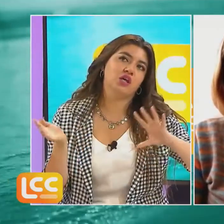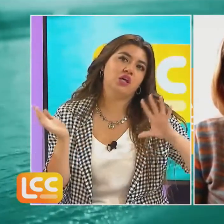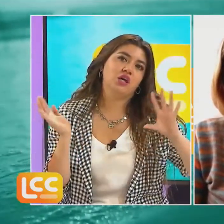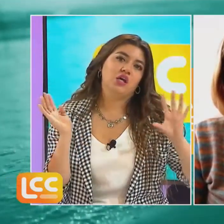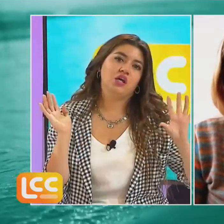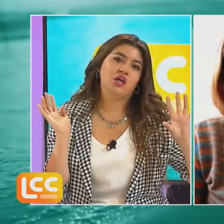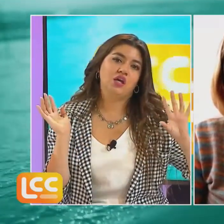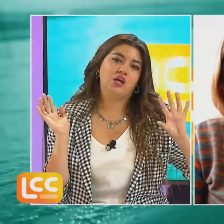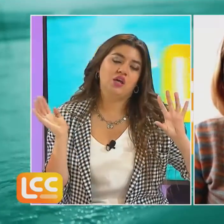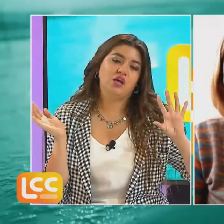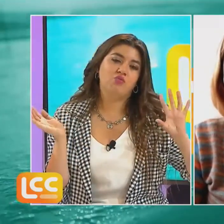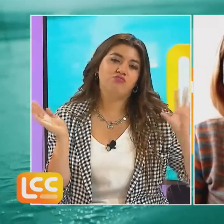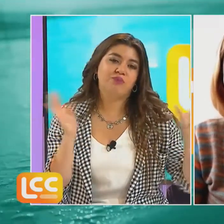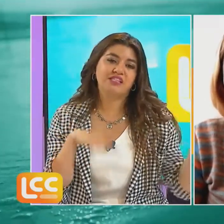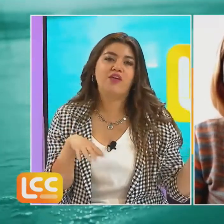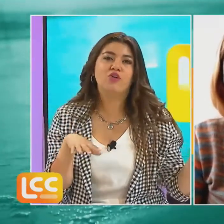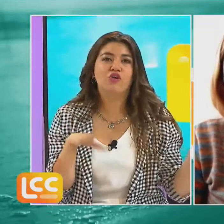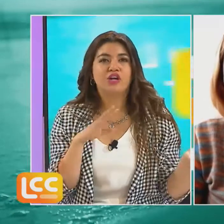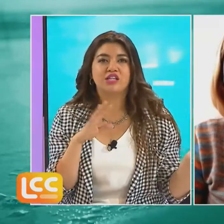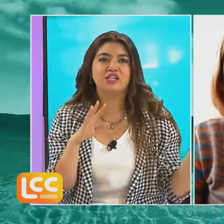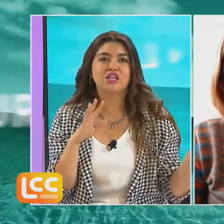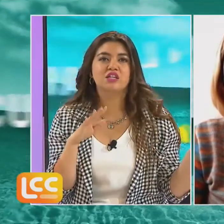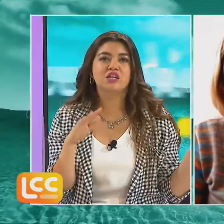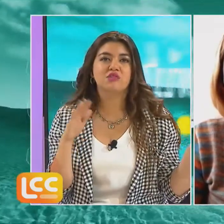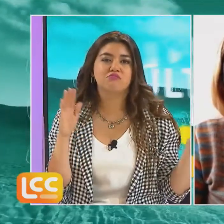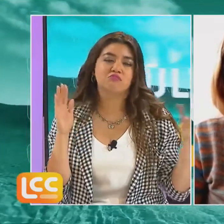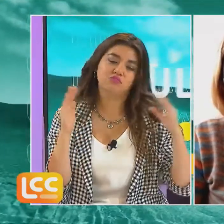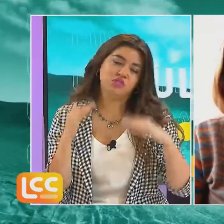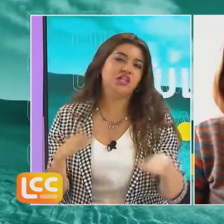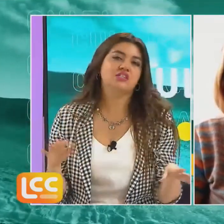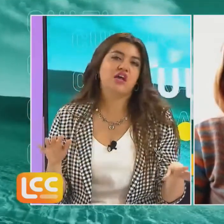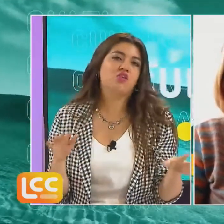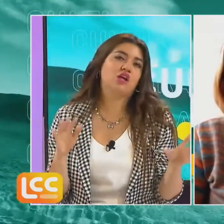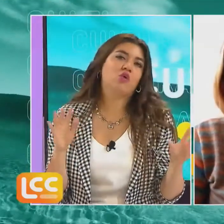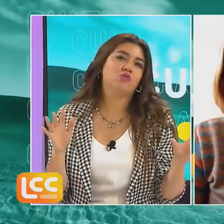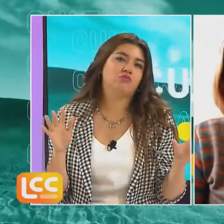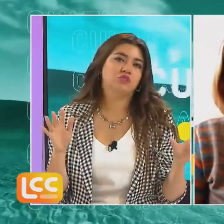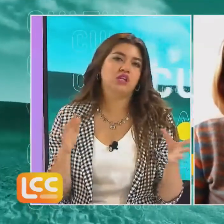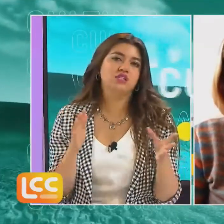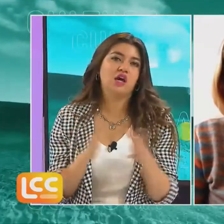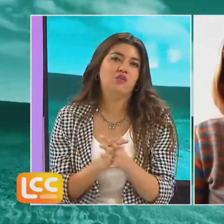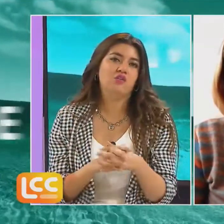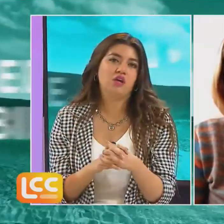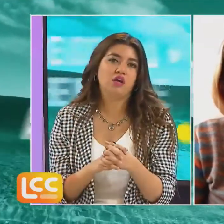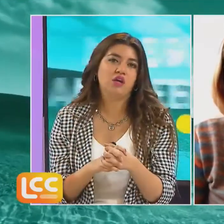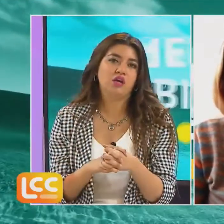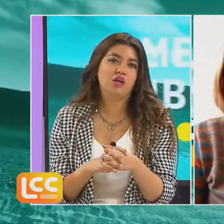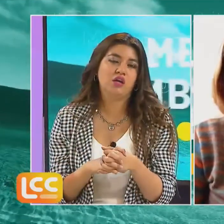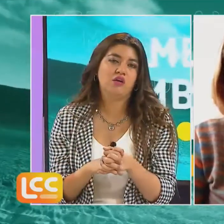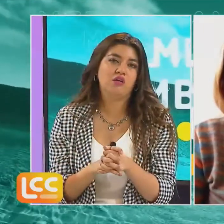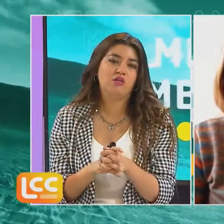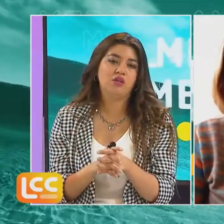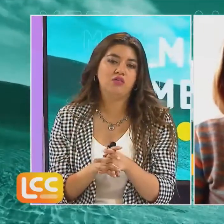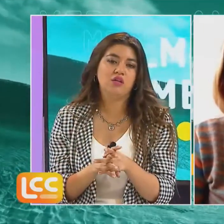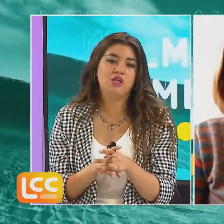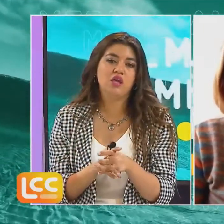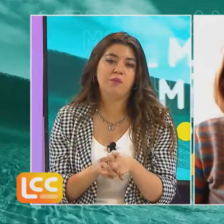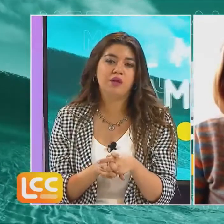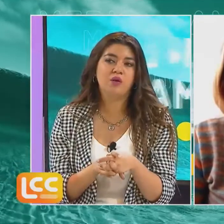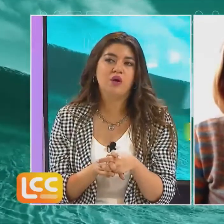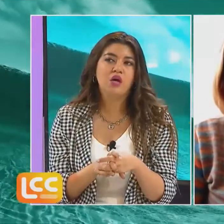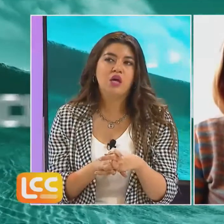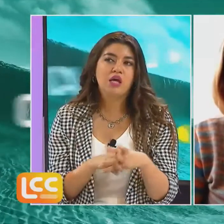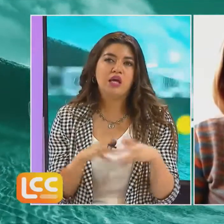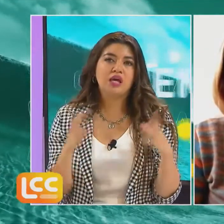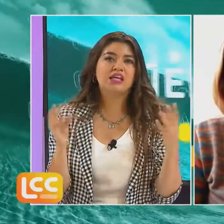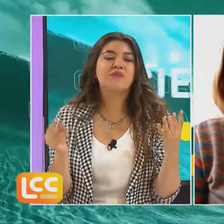sabemos que en un pasado reciente, silenciados y aún silenciados los niños y niñas,